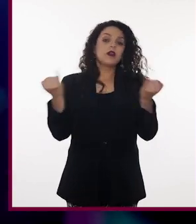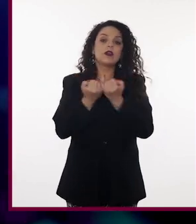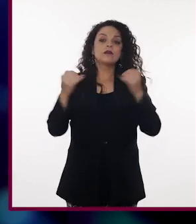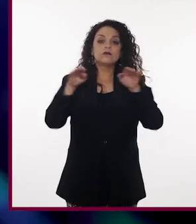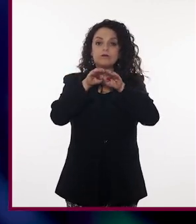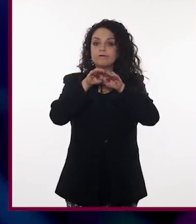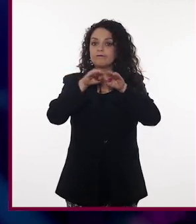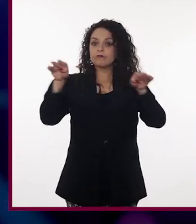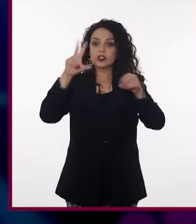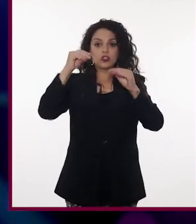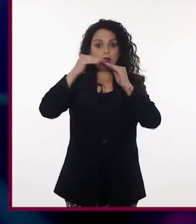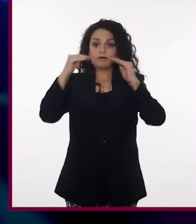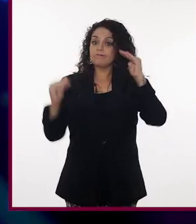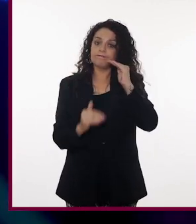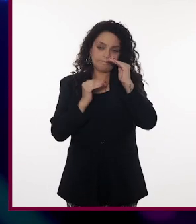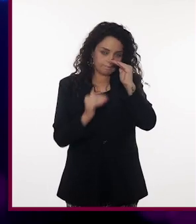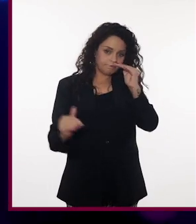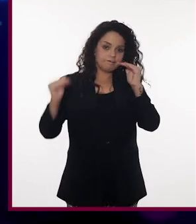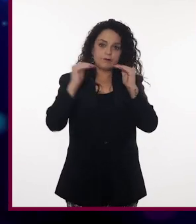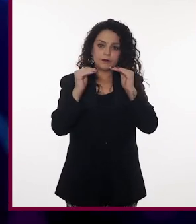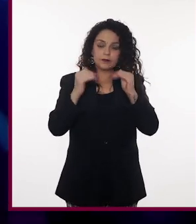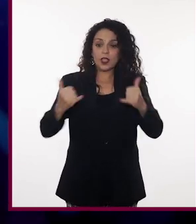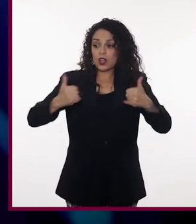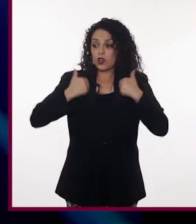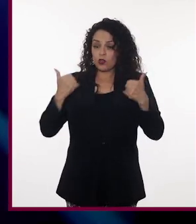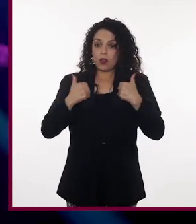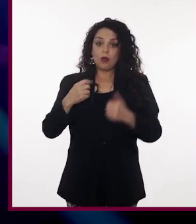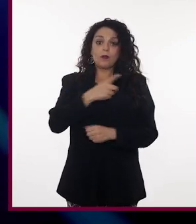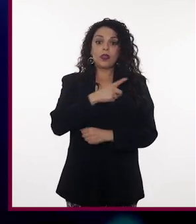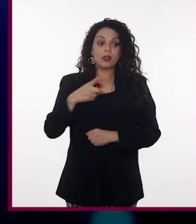y equidad. Las personas jóvenes deben